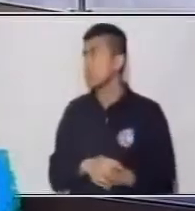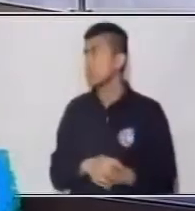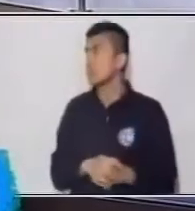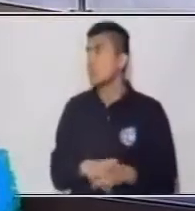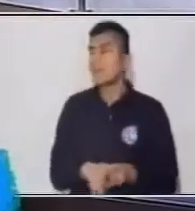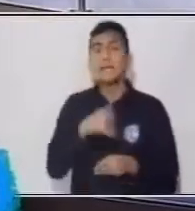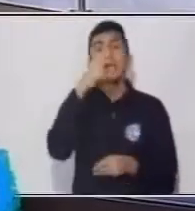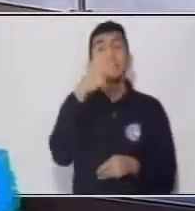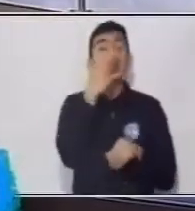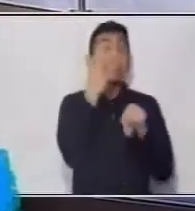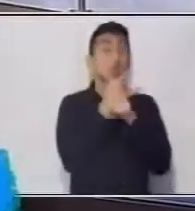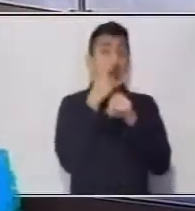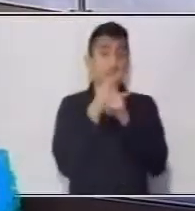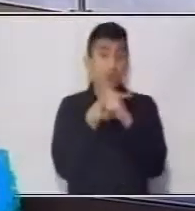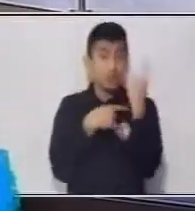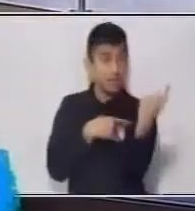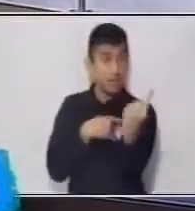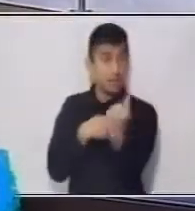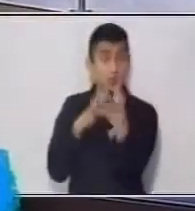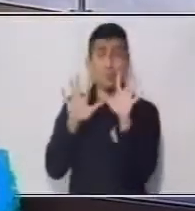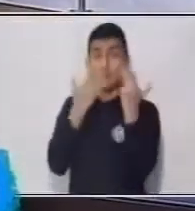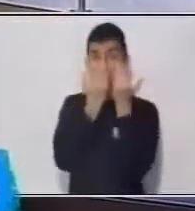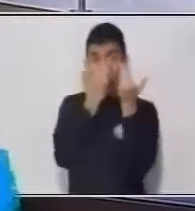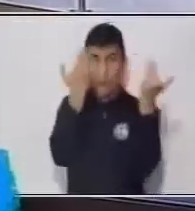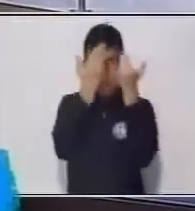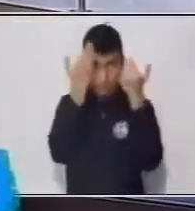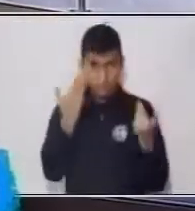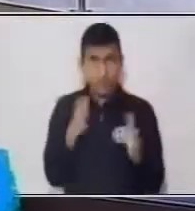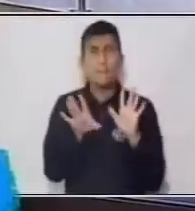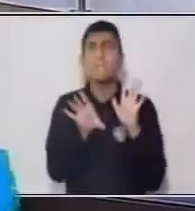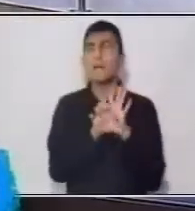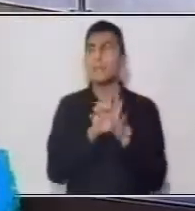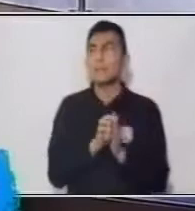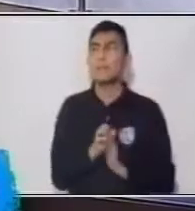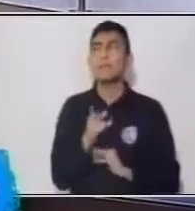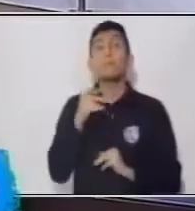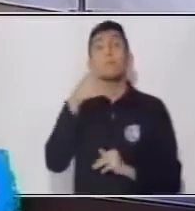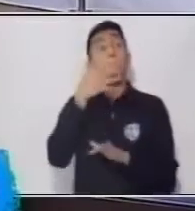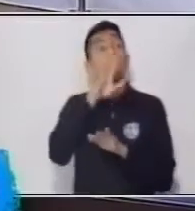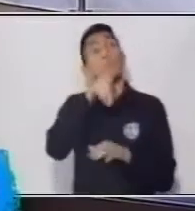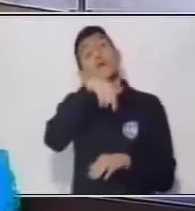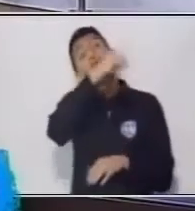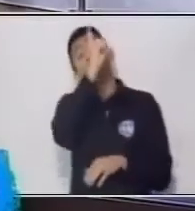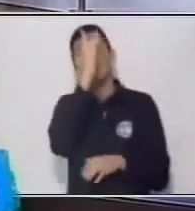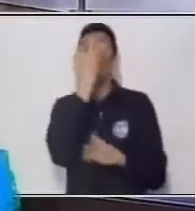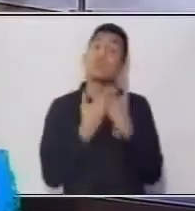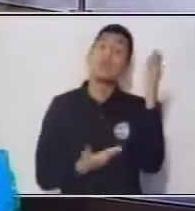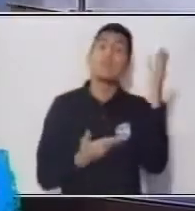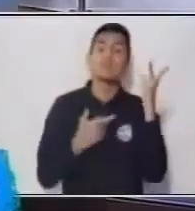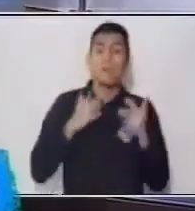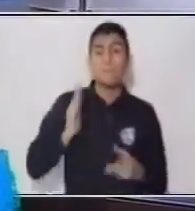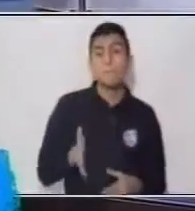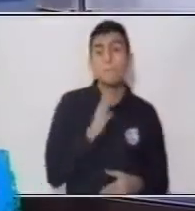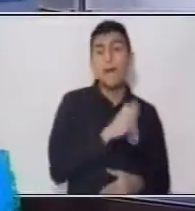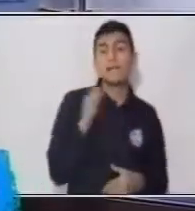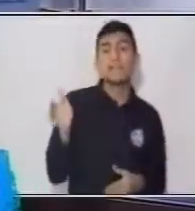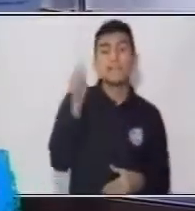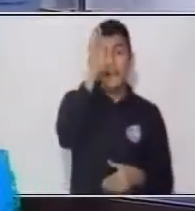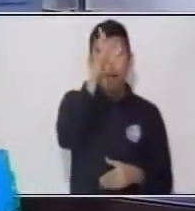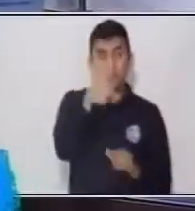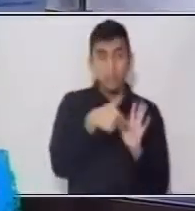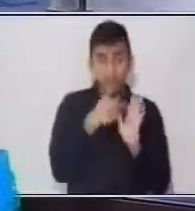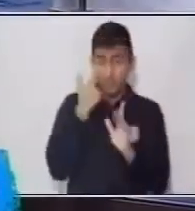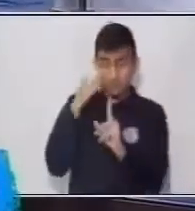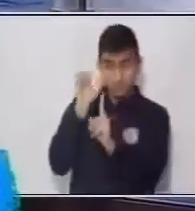Utilizamos cada uno por separado. Por ejemplo, fuimos a pasear, están las